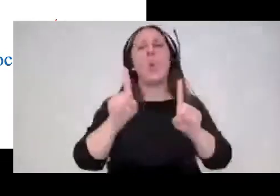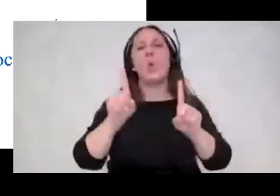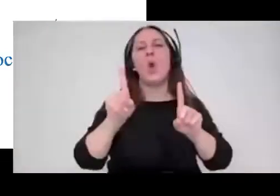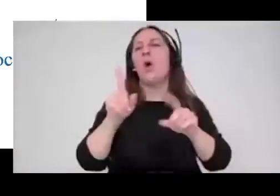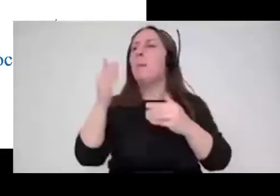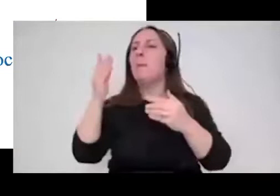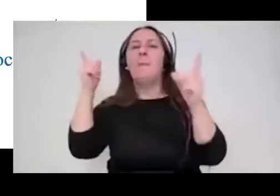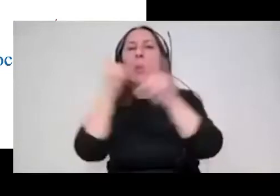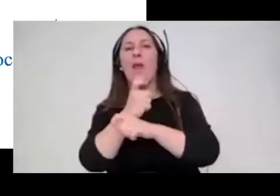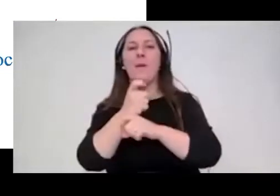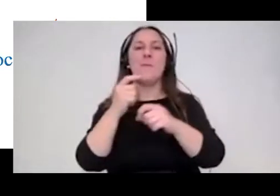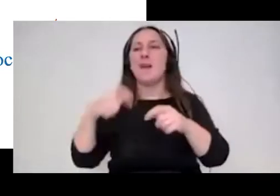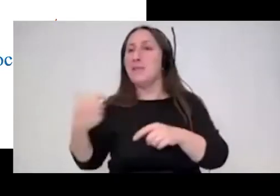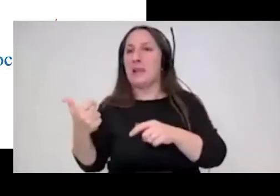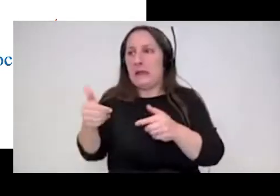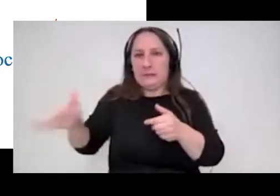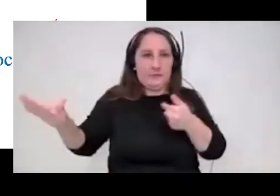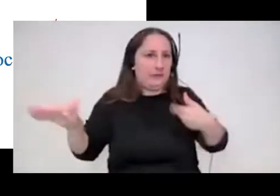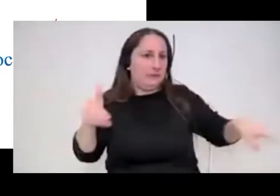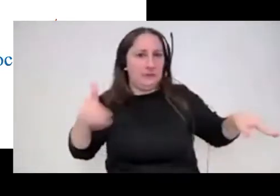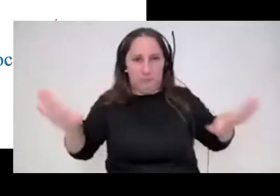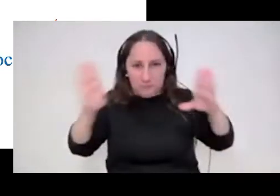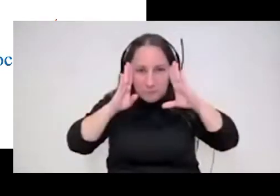tampoco es todo el problema es la democracia sindical.